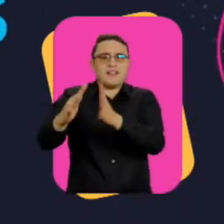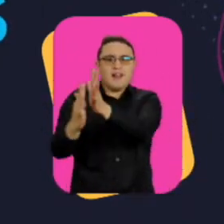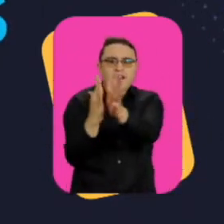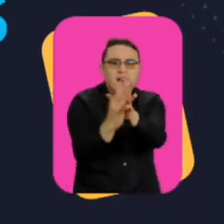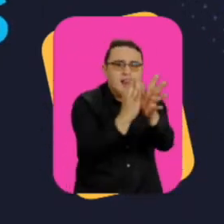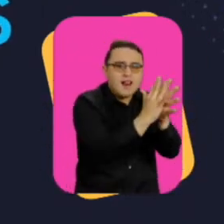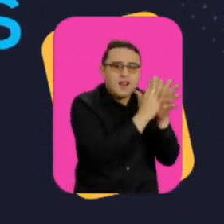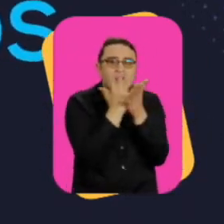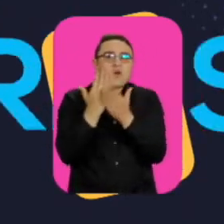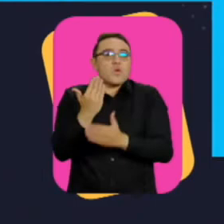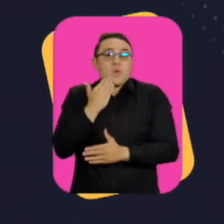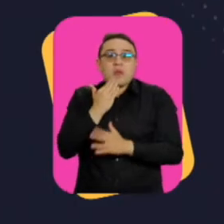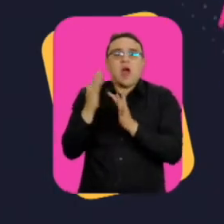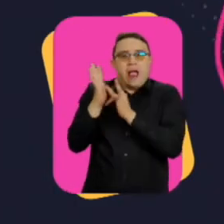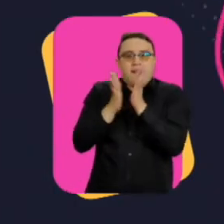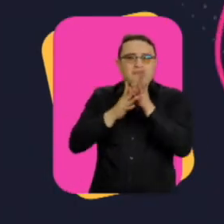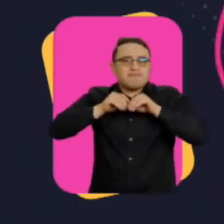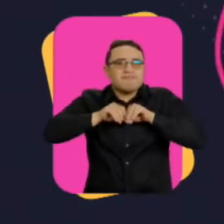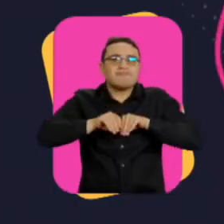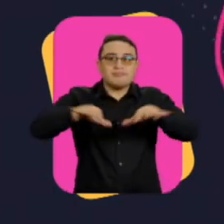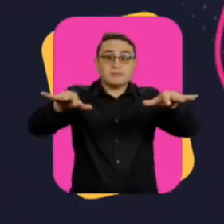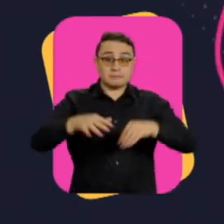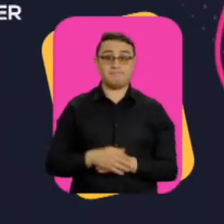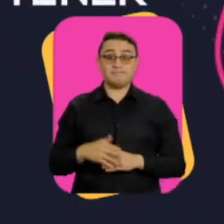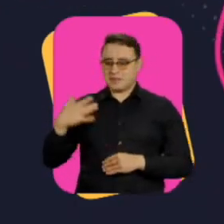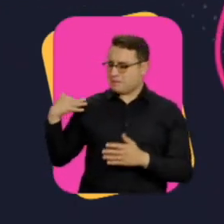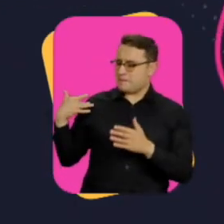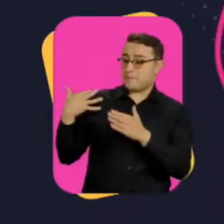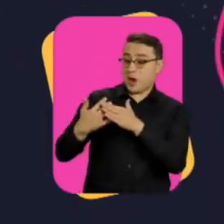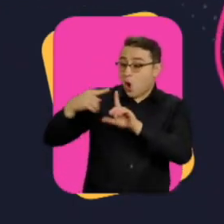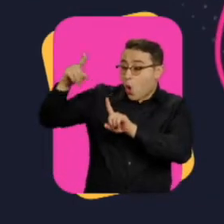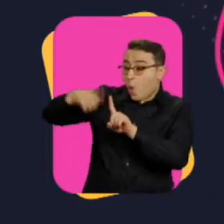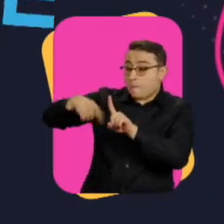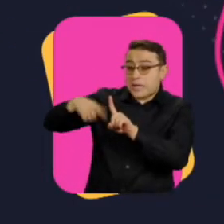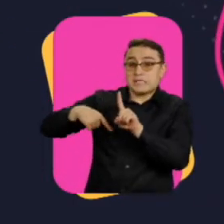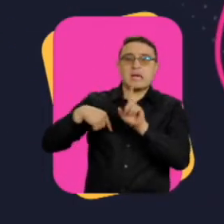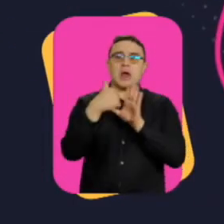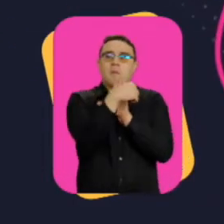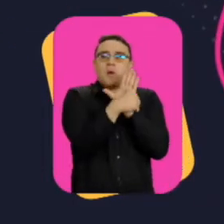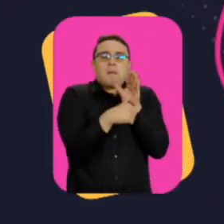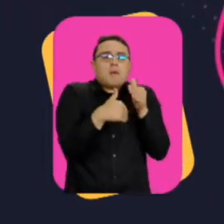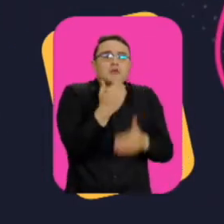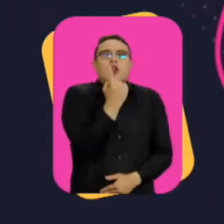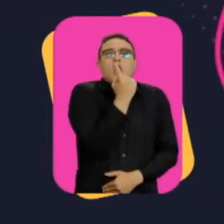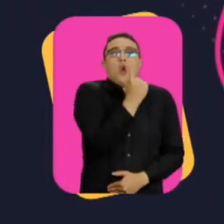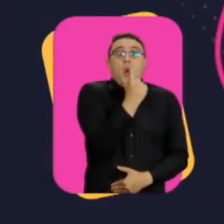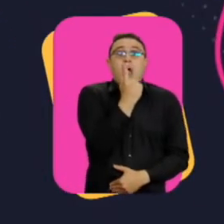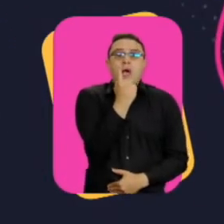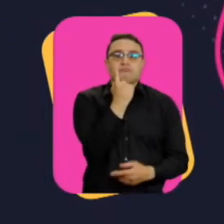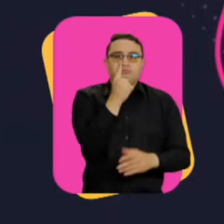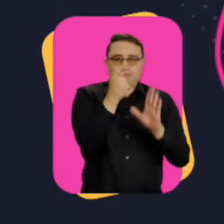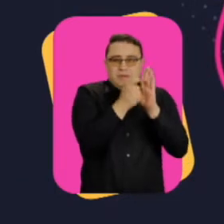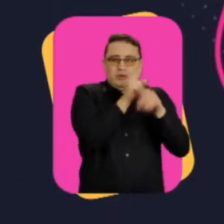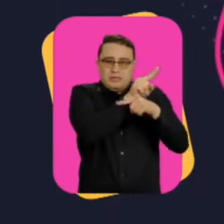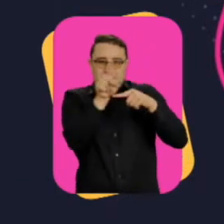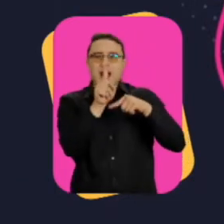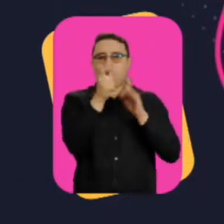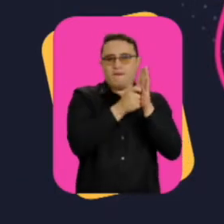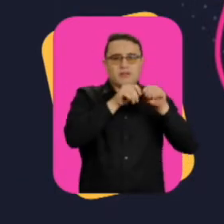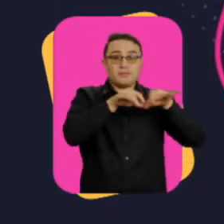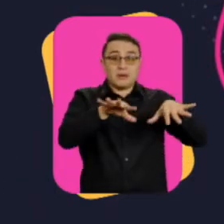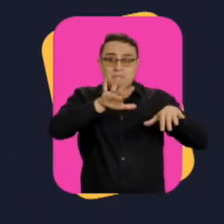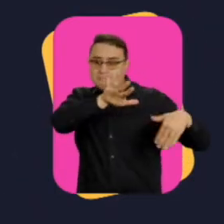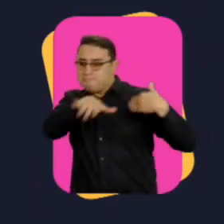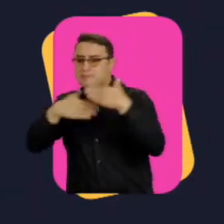su lanzamiento en abril. Solo un mes después, el programa pasó de tener una a 7 emisiones semanales.